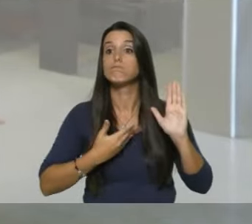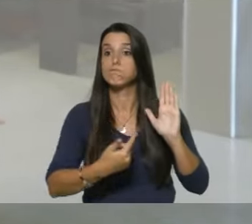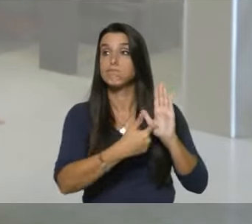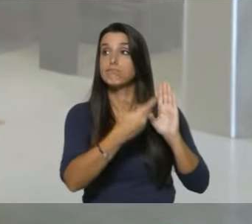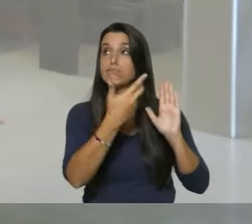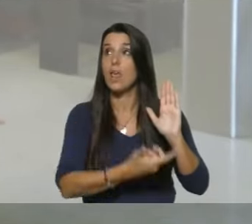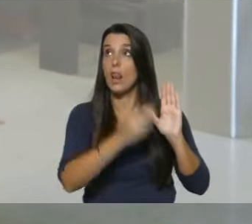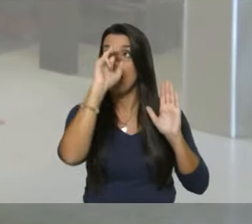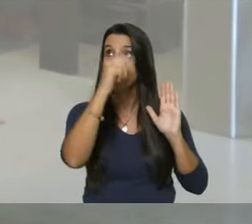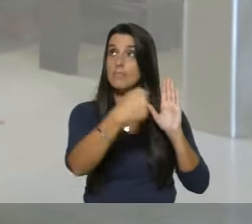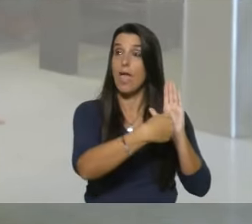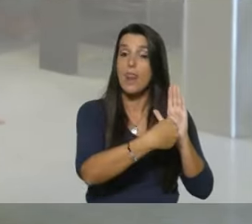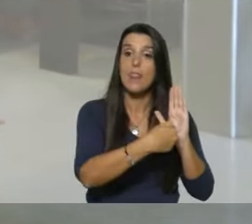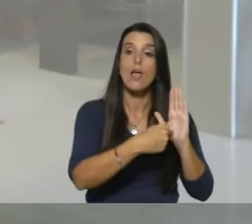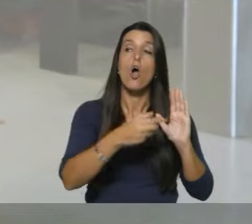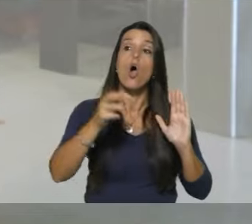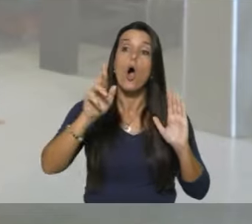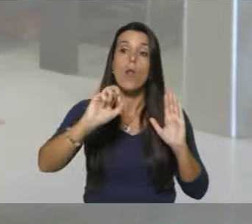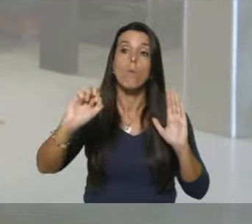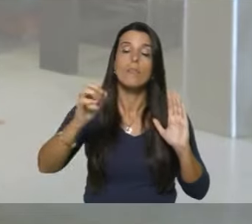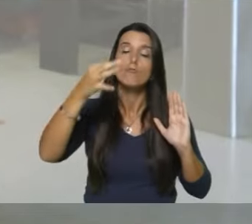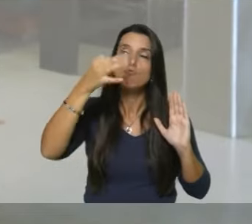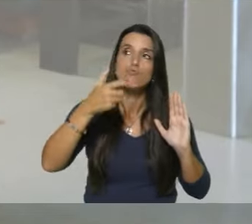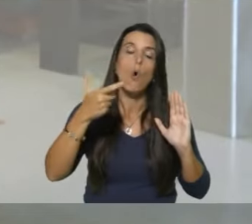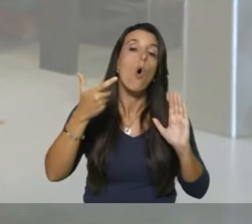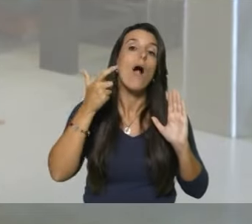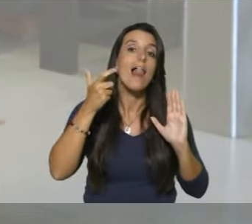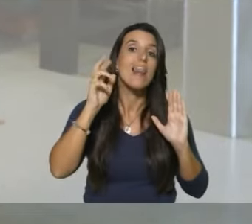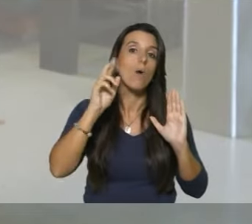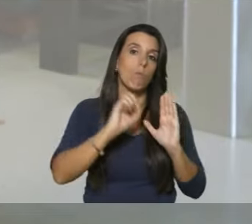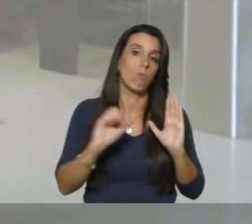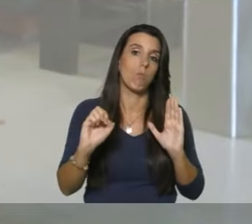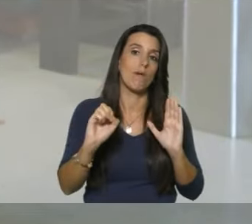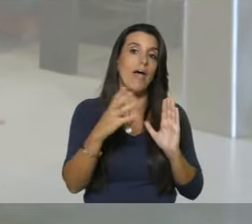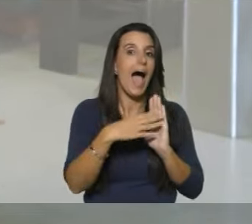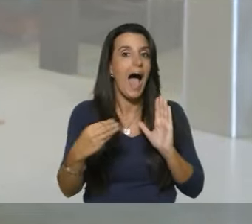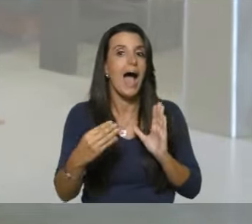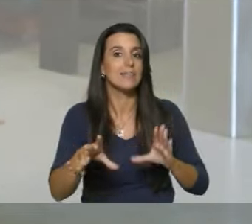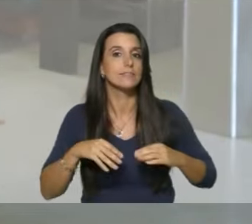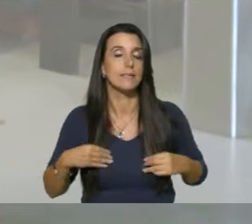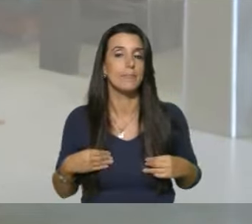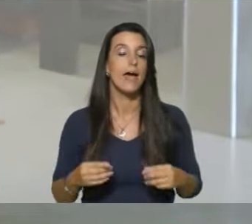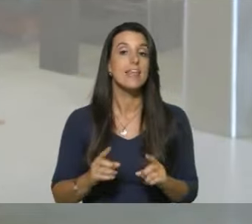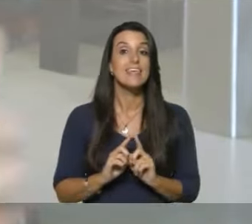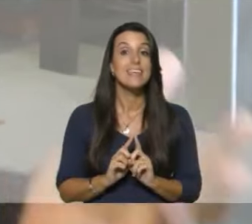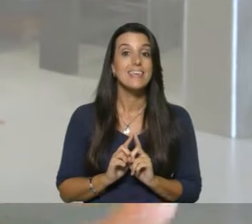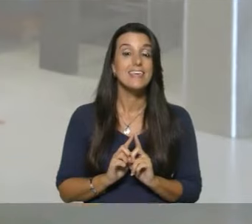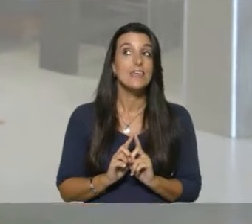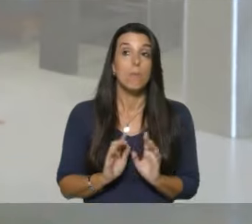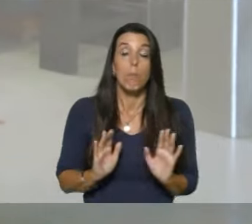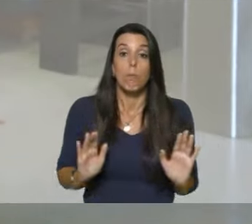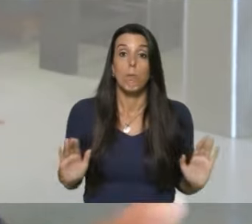los centrales sean por fin tomados con la contraparte Y recibamos al